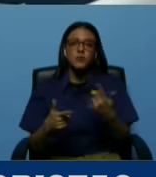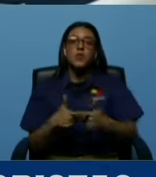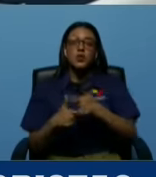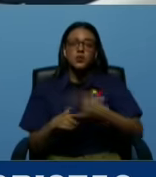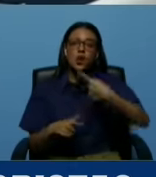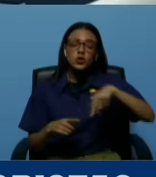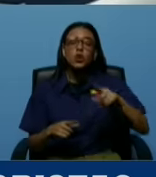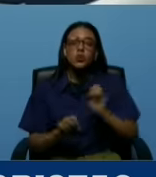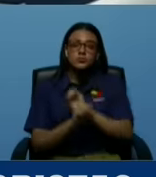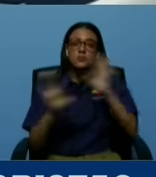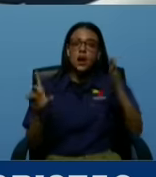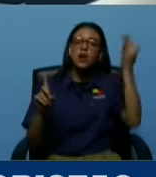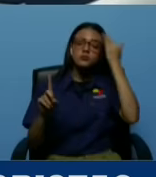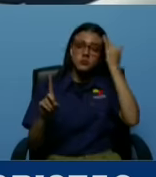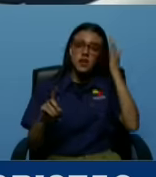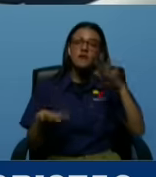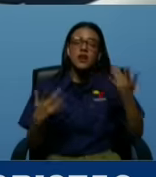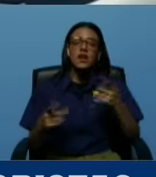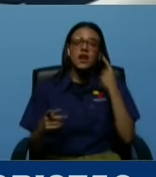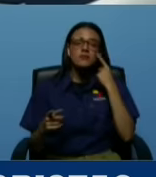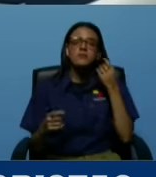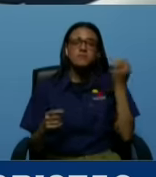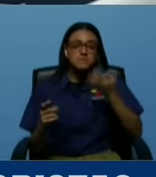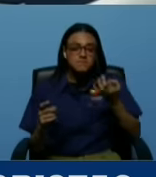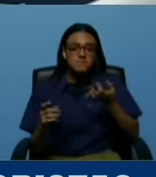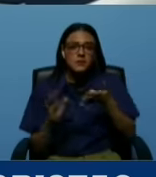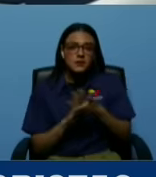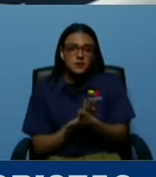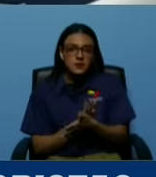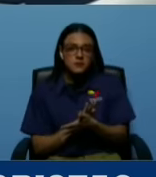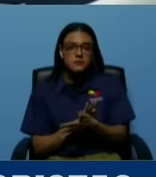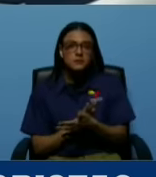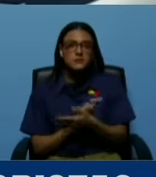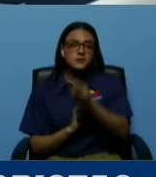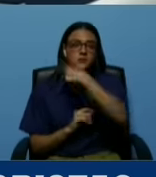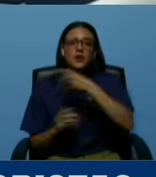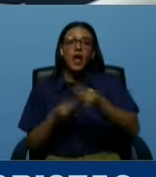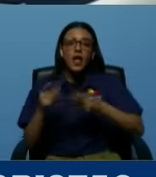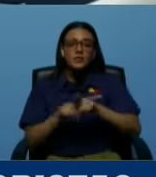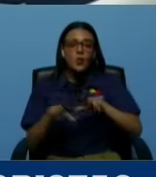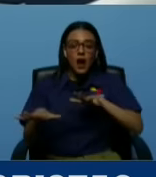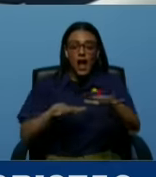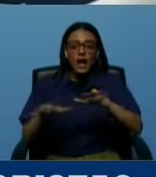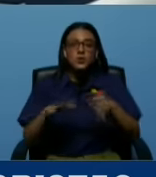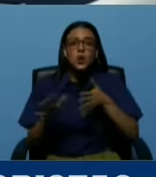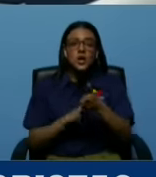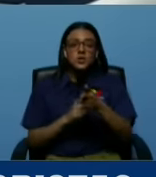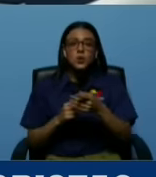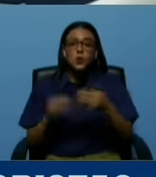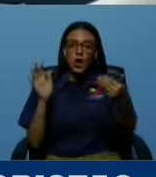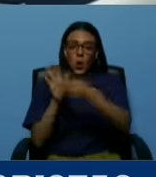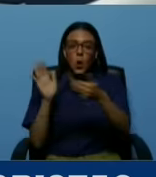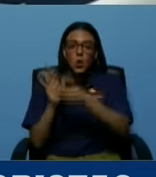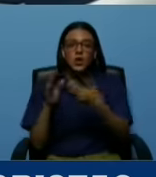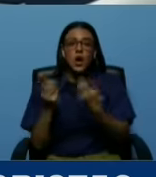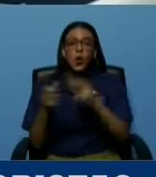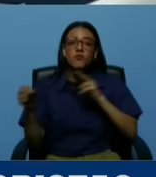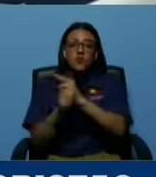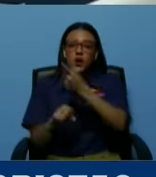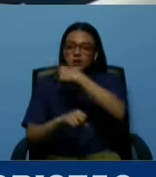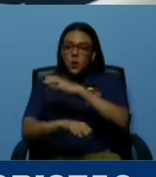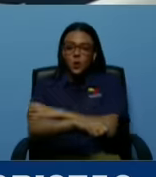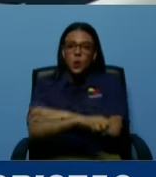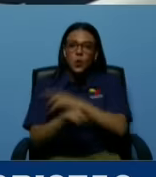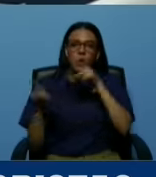claramente convencidos que todo esto tuvo que ver con estas acciones criminales y terroristas, con estos actores de la extrema derecha.